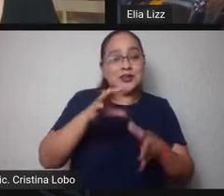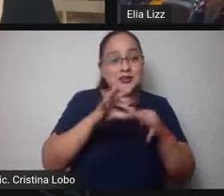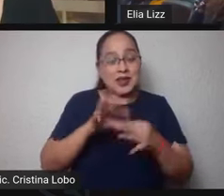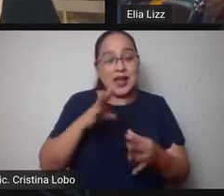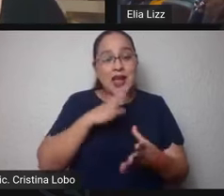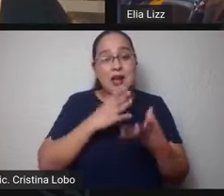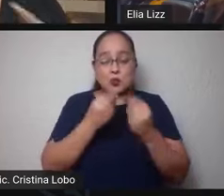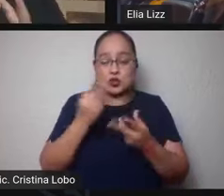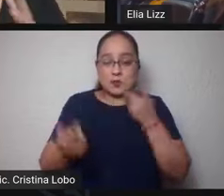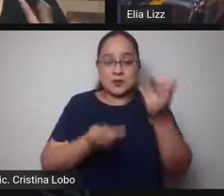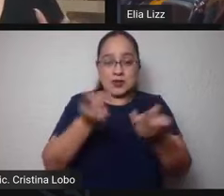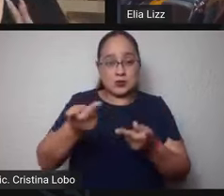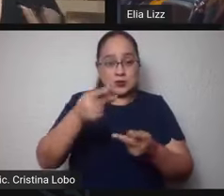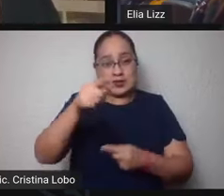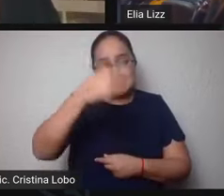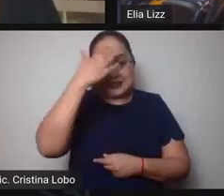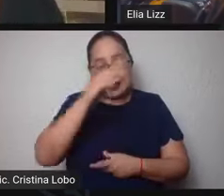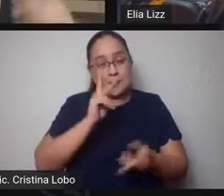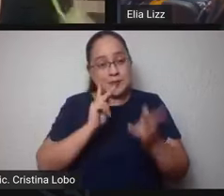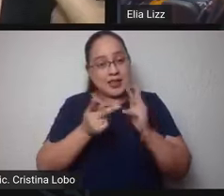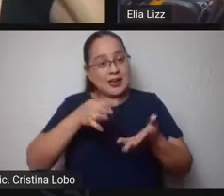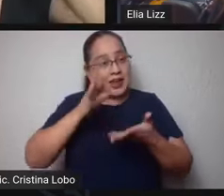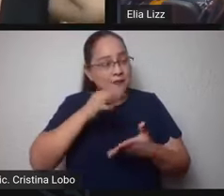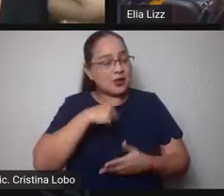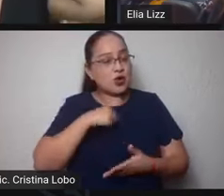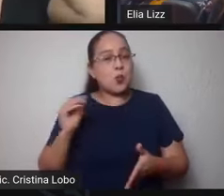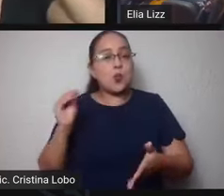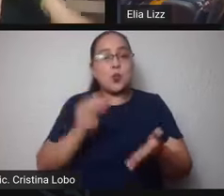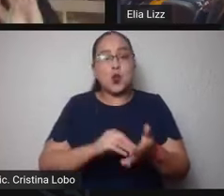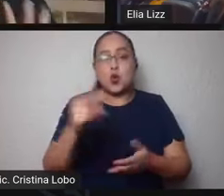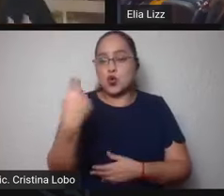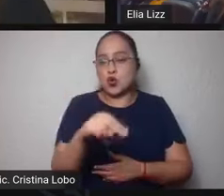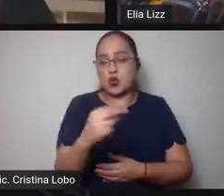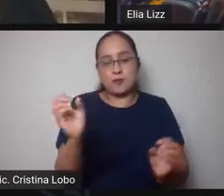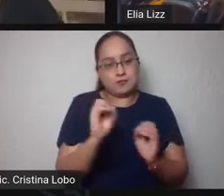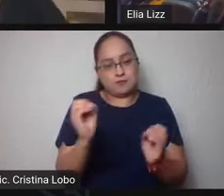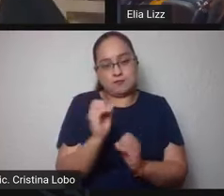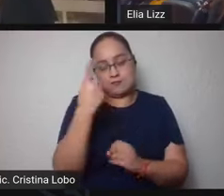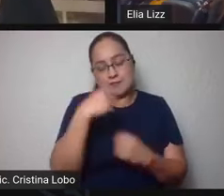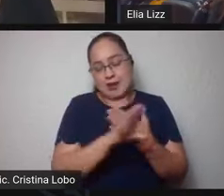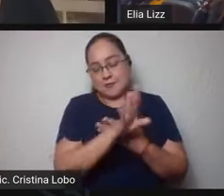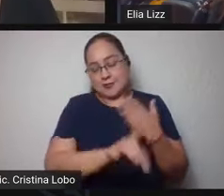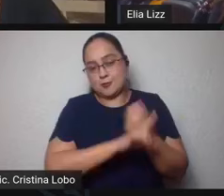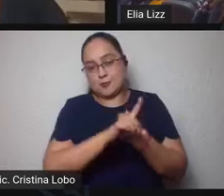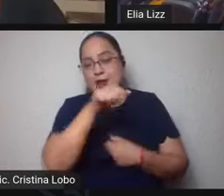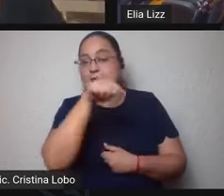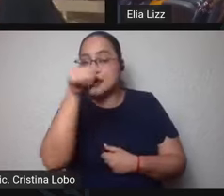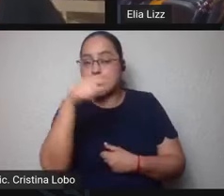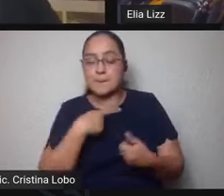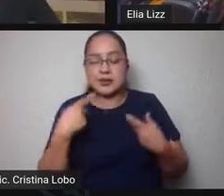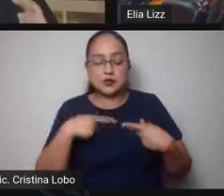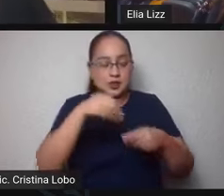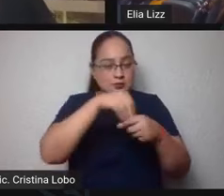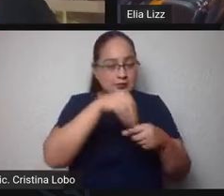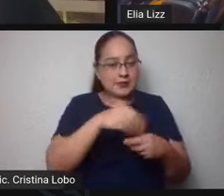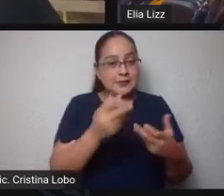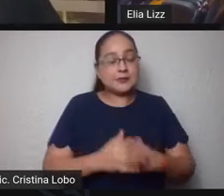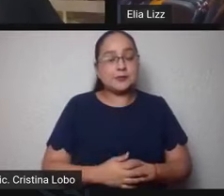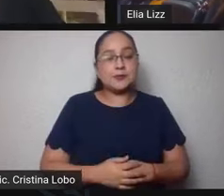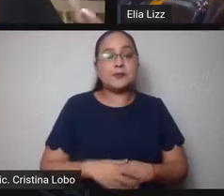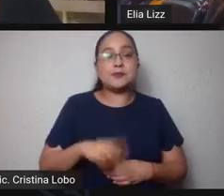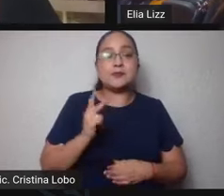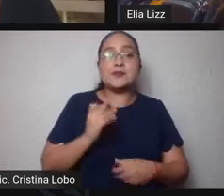preguntas, que evidentemente saben que Charla de Café normalmente no digo los nombres para evitar, ¿no? También ¿no? Un poquito de confidencialidad, pero no les dé penita. Pero en esta